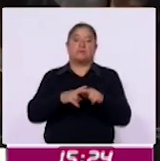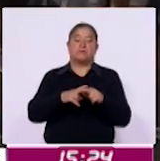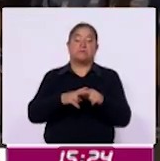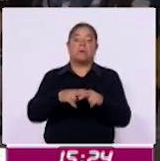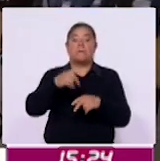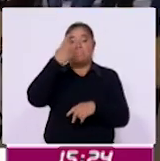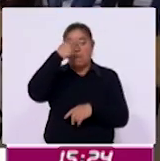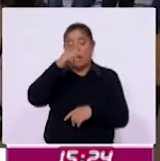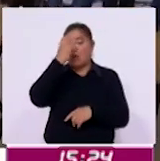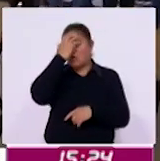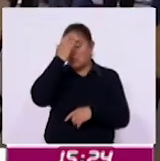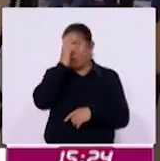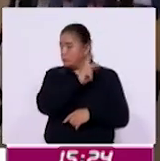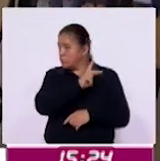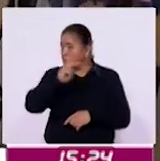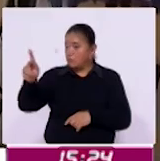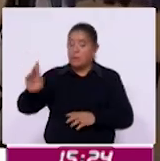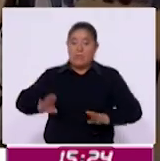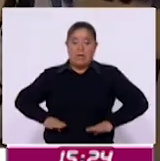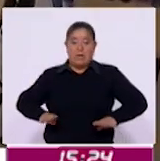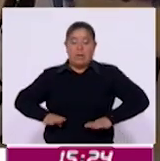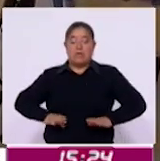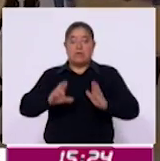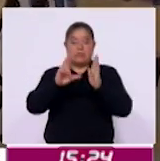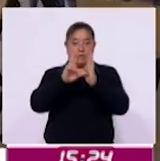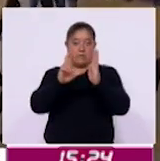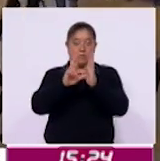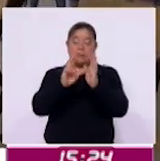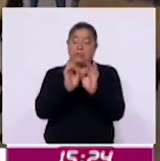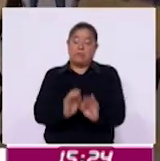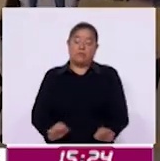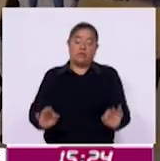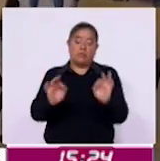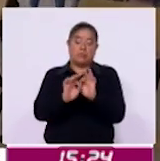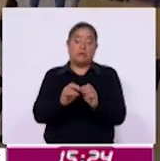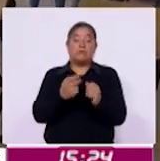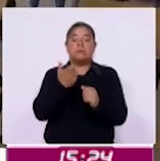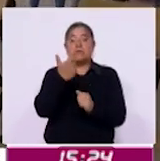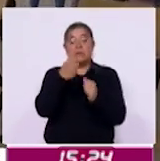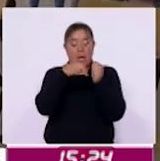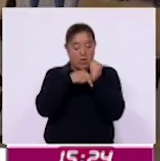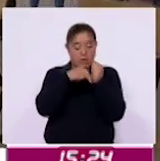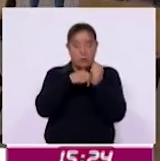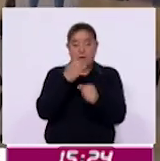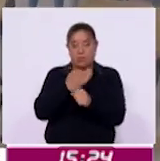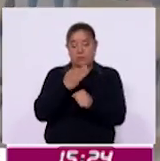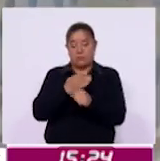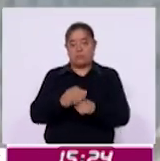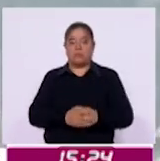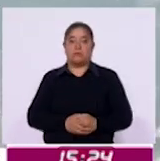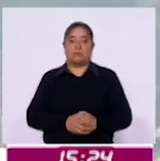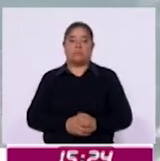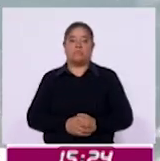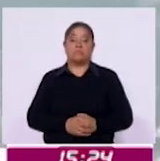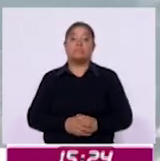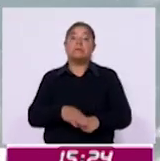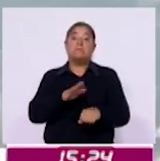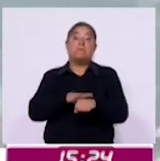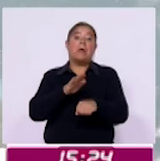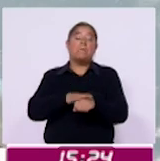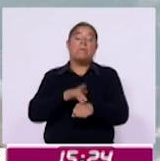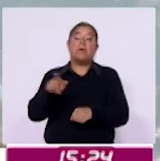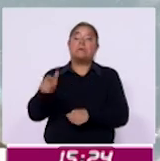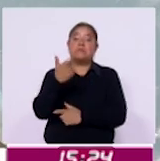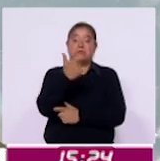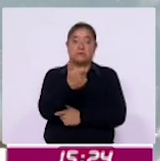que sepan las características de nuestra tarjeta, la importancia de ahorrar hoy en día y que principalmente este dinero que